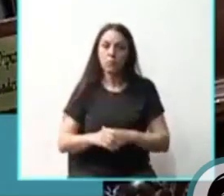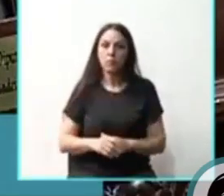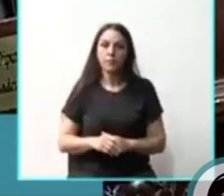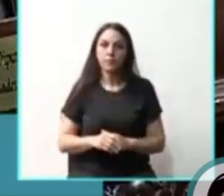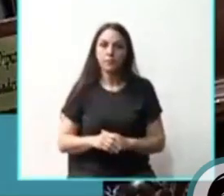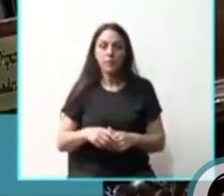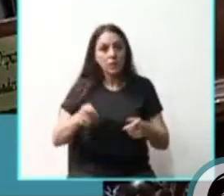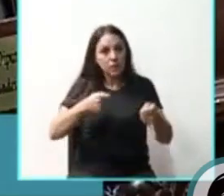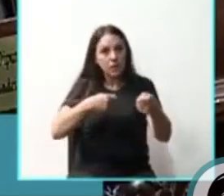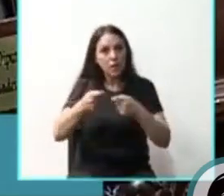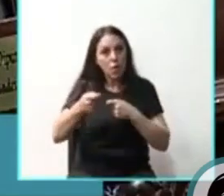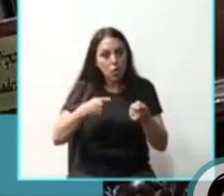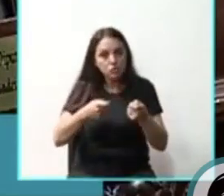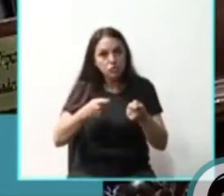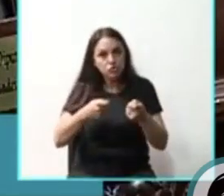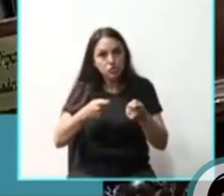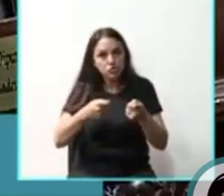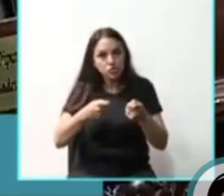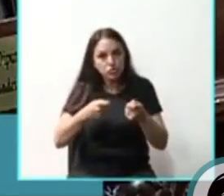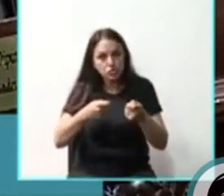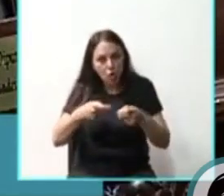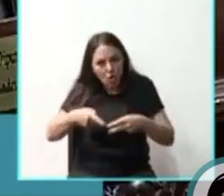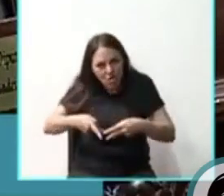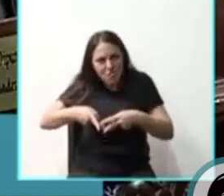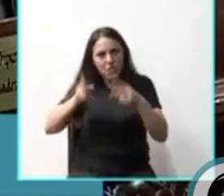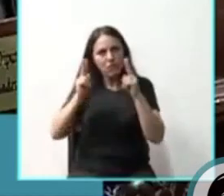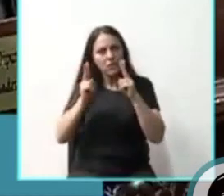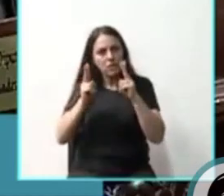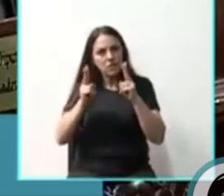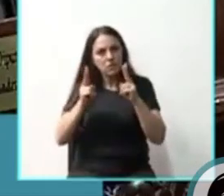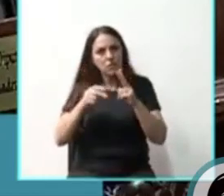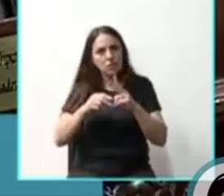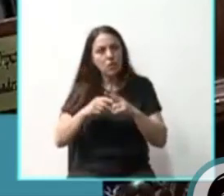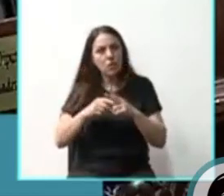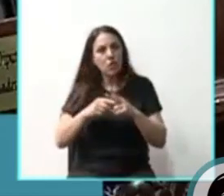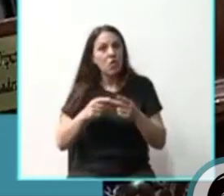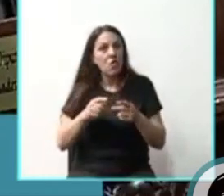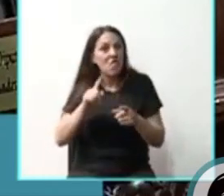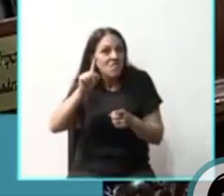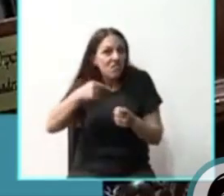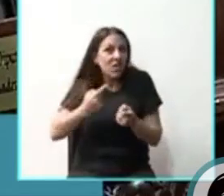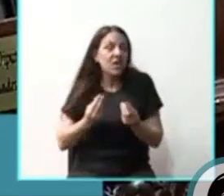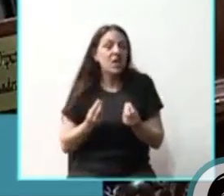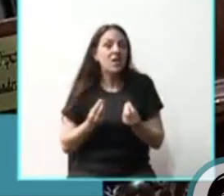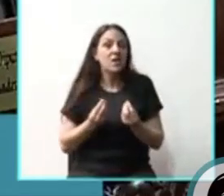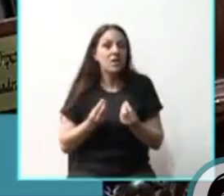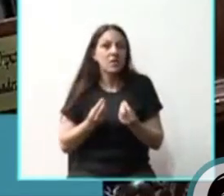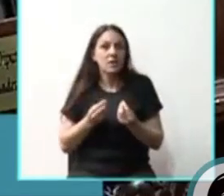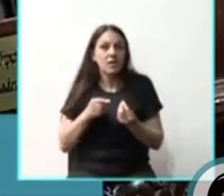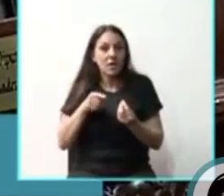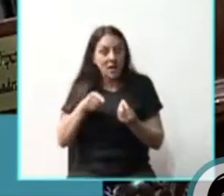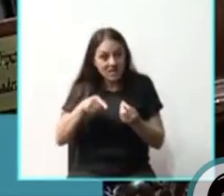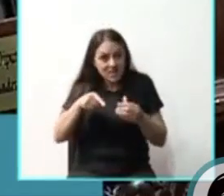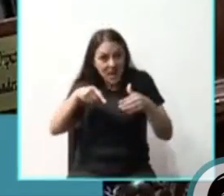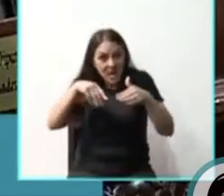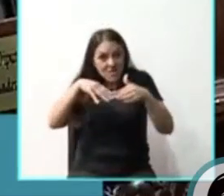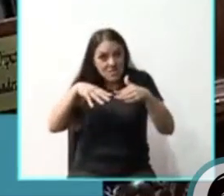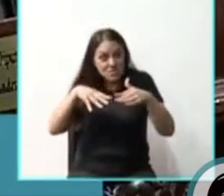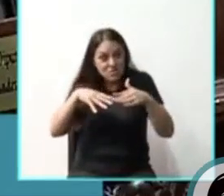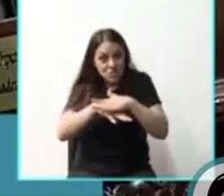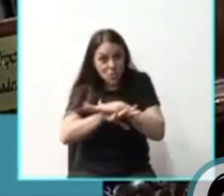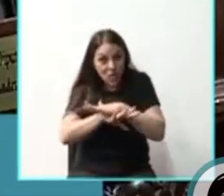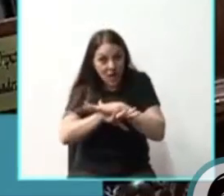el negocio la especulación inmobiliaria hace que esta ha sido una ciudad cada vez más